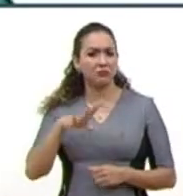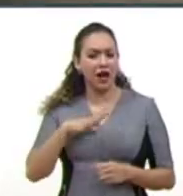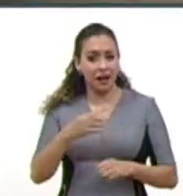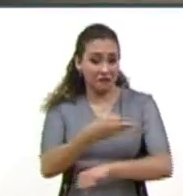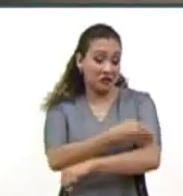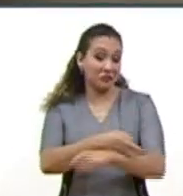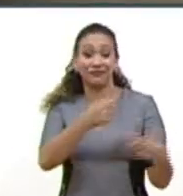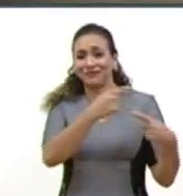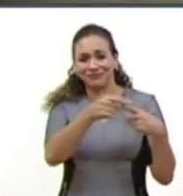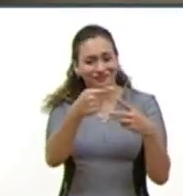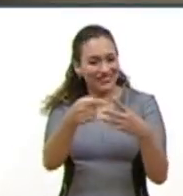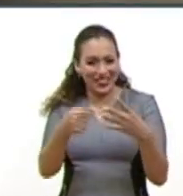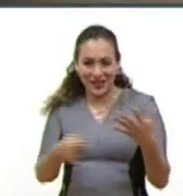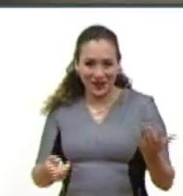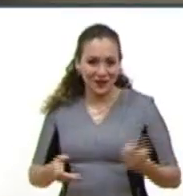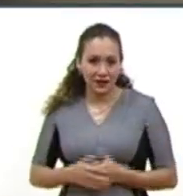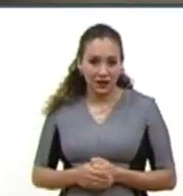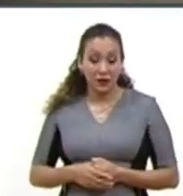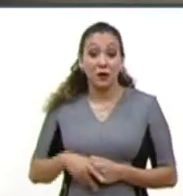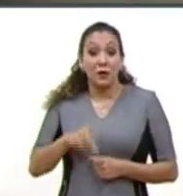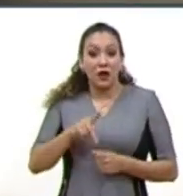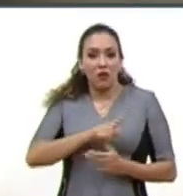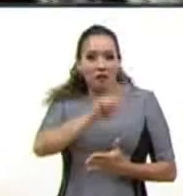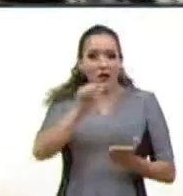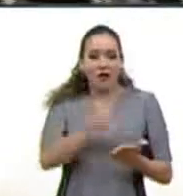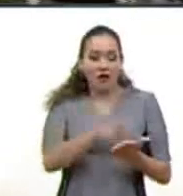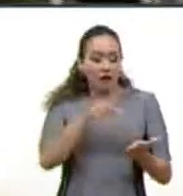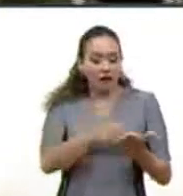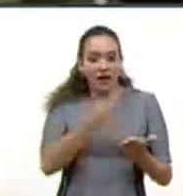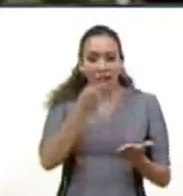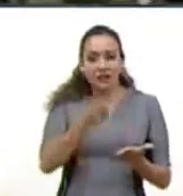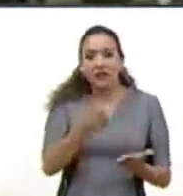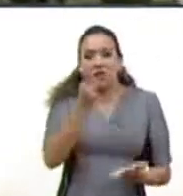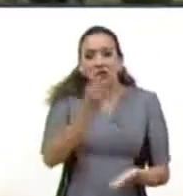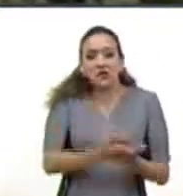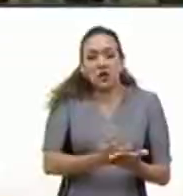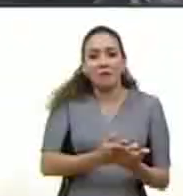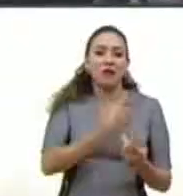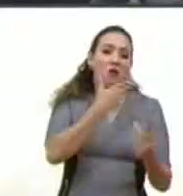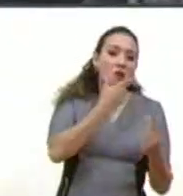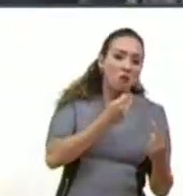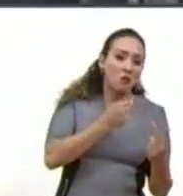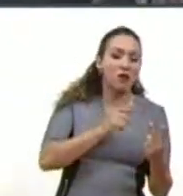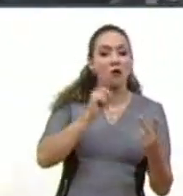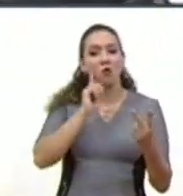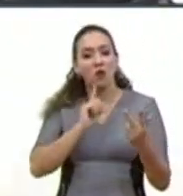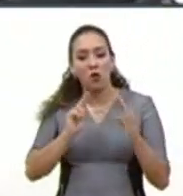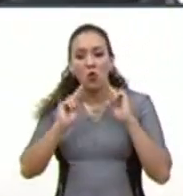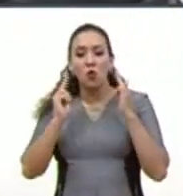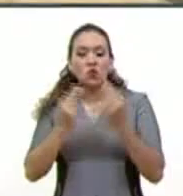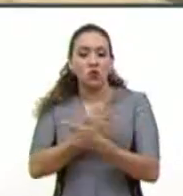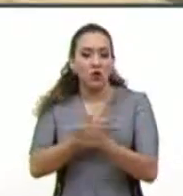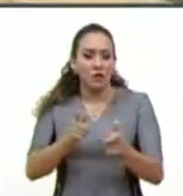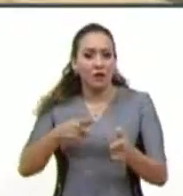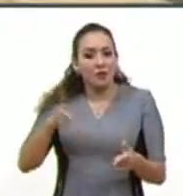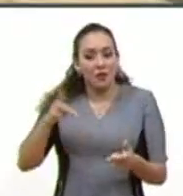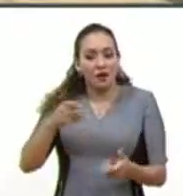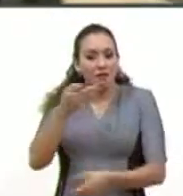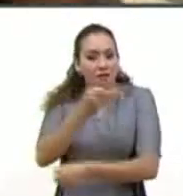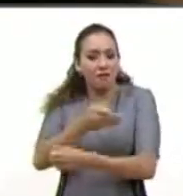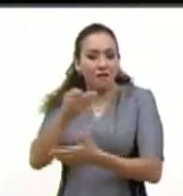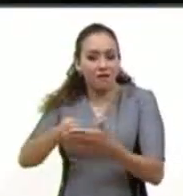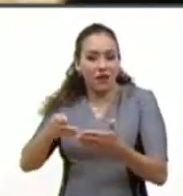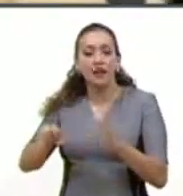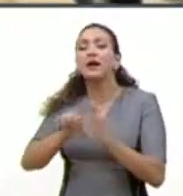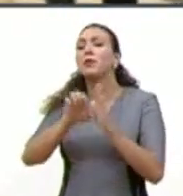familia y que la legislación excluye o condiciona ciertos beneficios a la o el concubino. Puso como ejemplo la pensión por